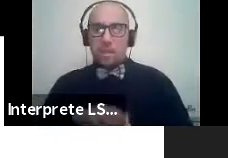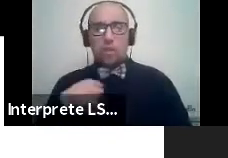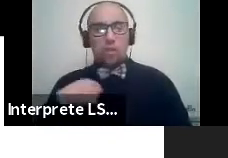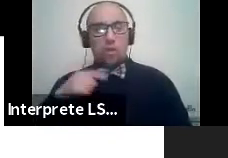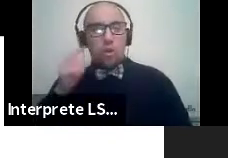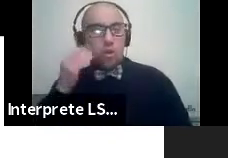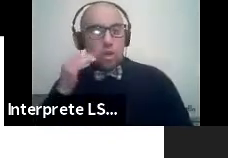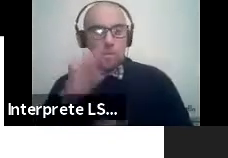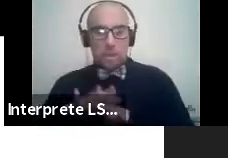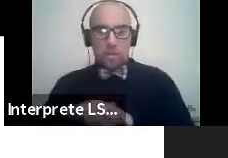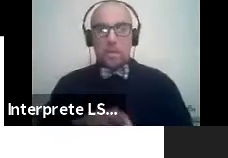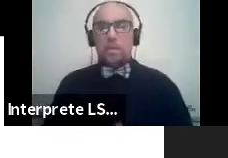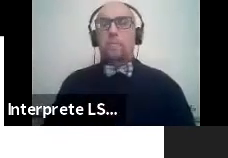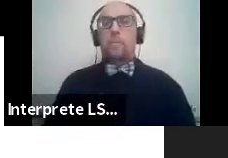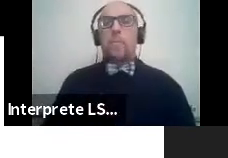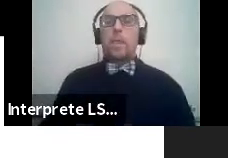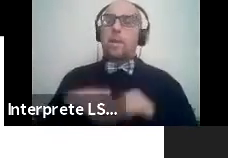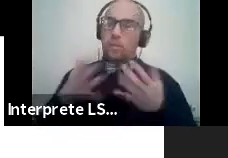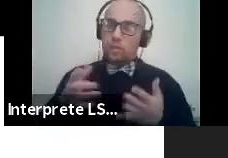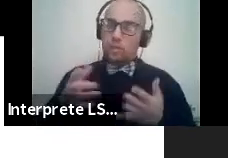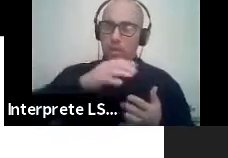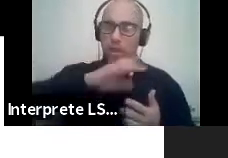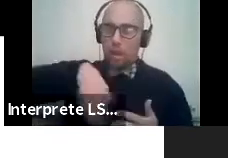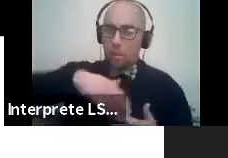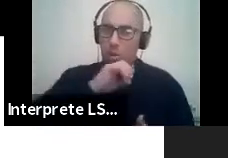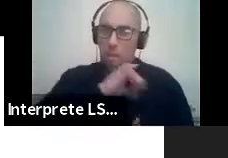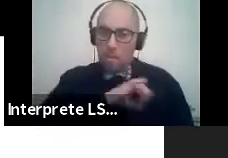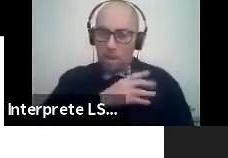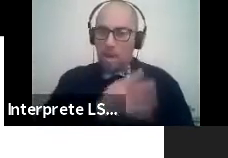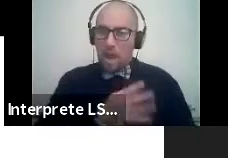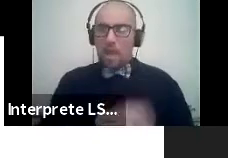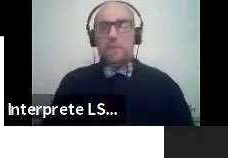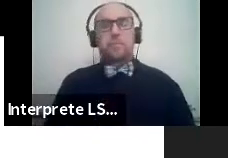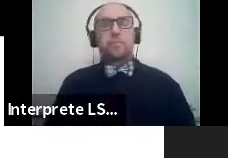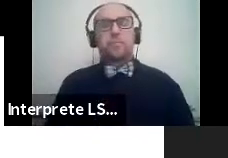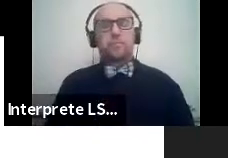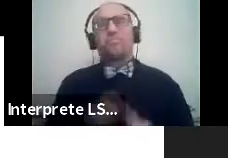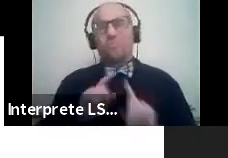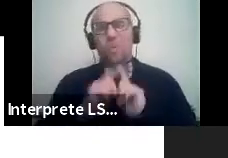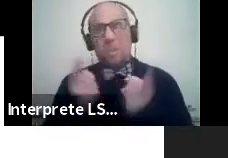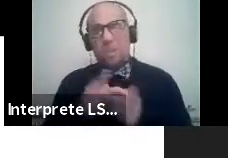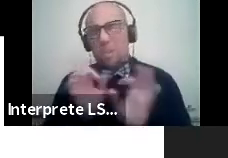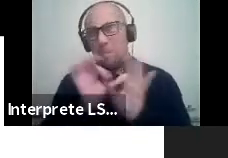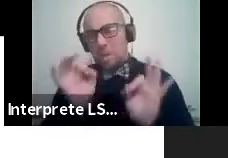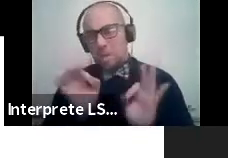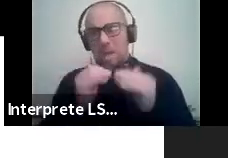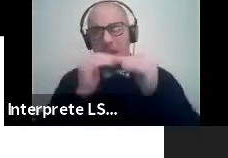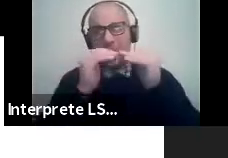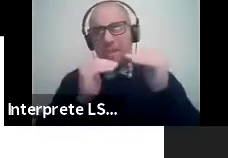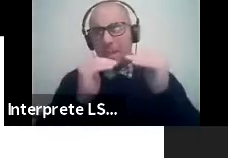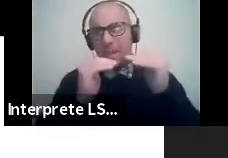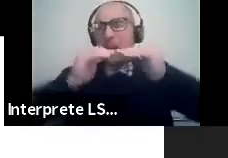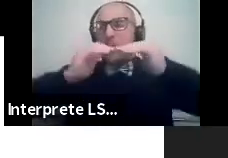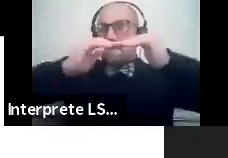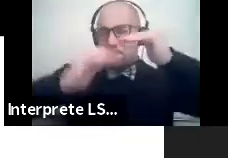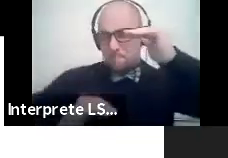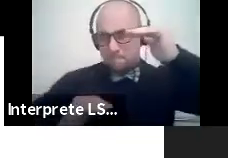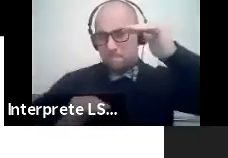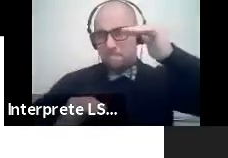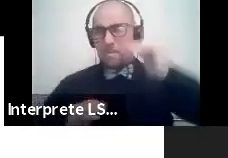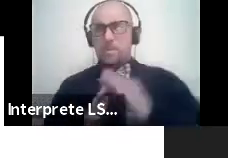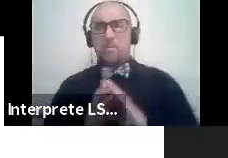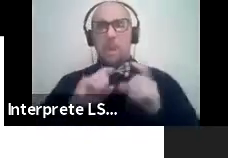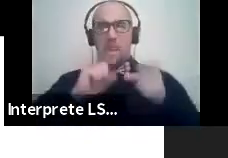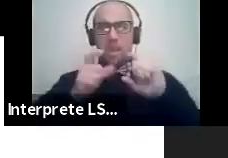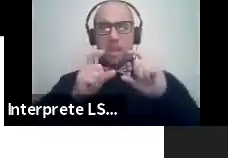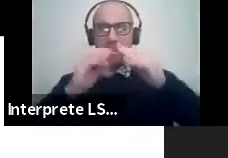Entonces, dado que en nuestro país tenemos un contexto bien especial, ¿no es cierto?, donde estas brechas de género son especialmente grandes,